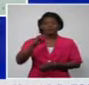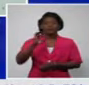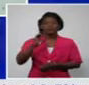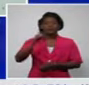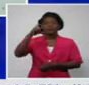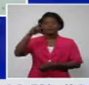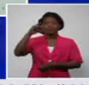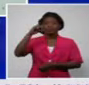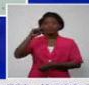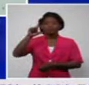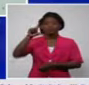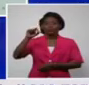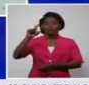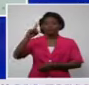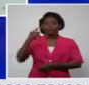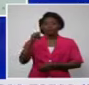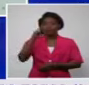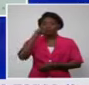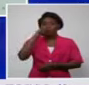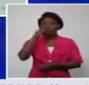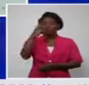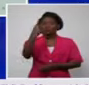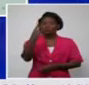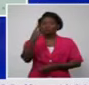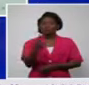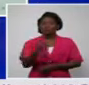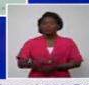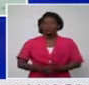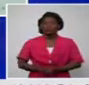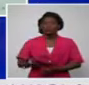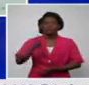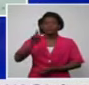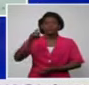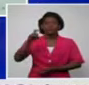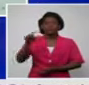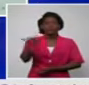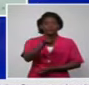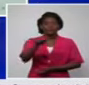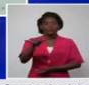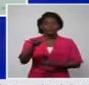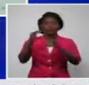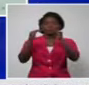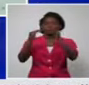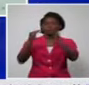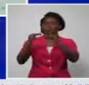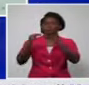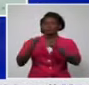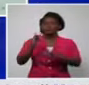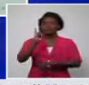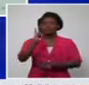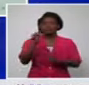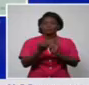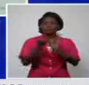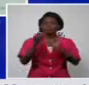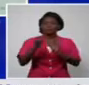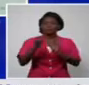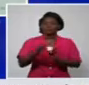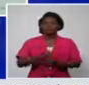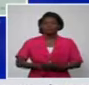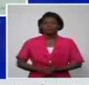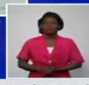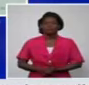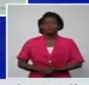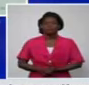Clara también ha ido controlando la transmisión, diagnostican 7 autóctonos, lo que un